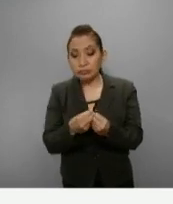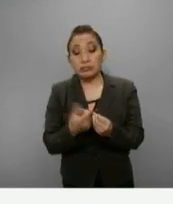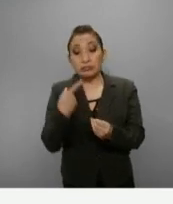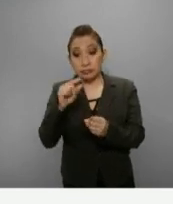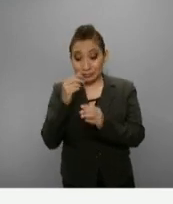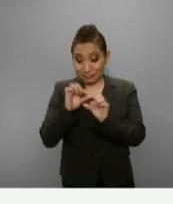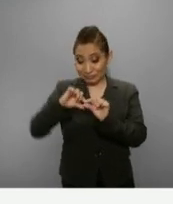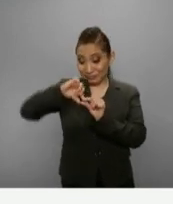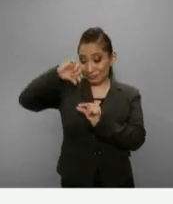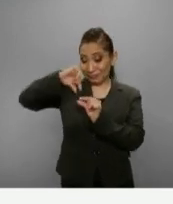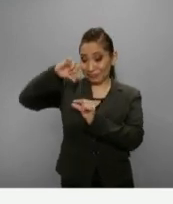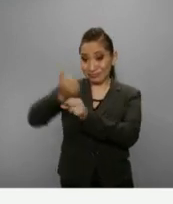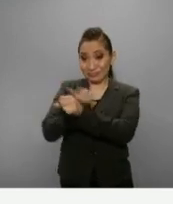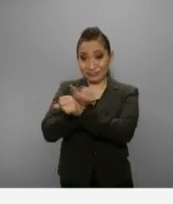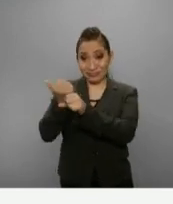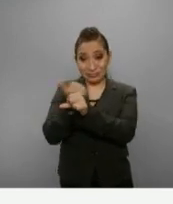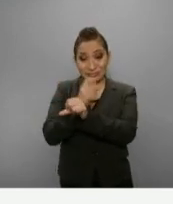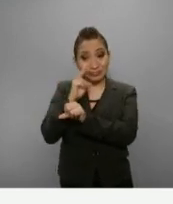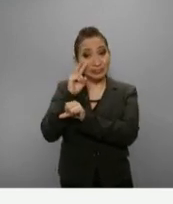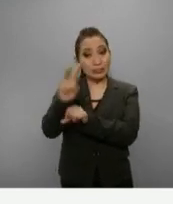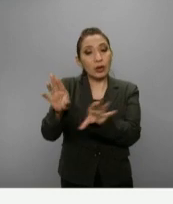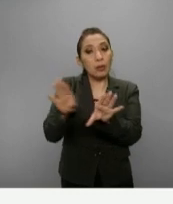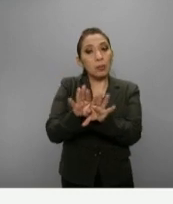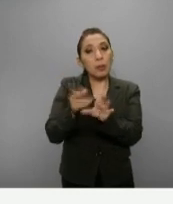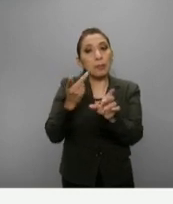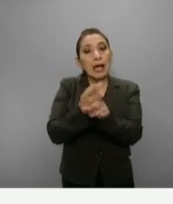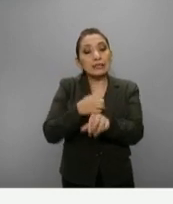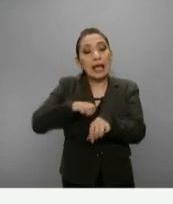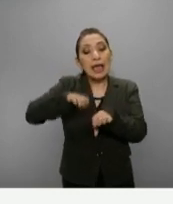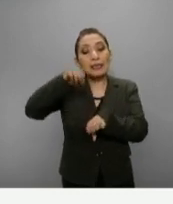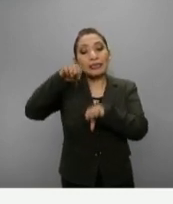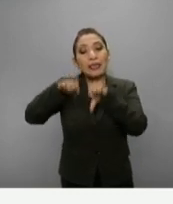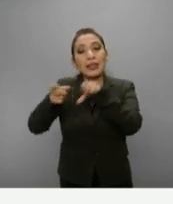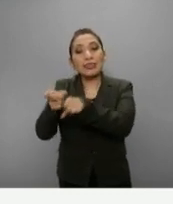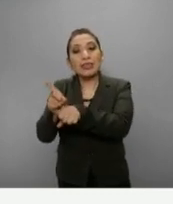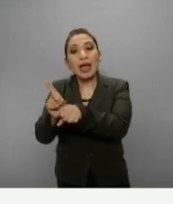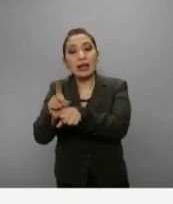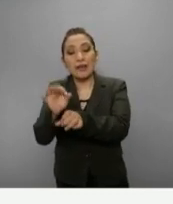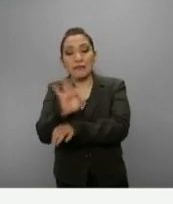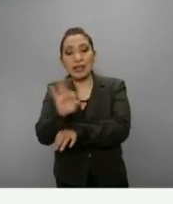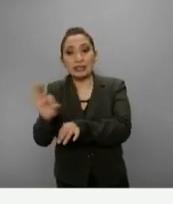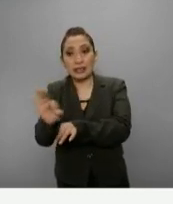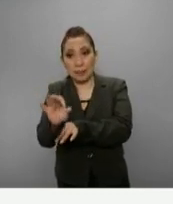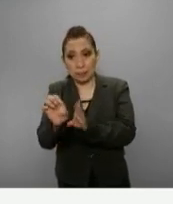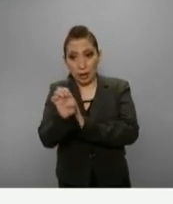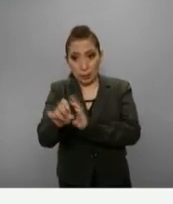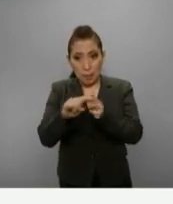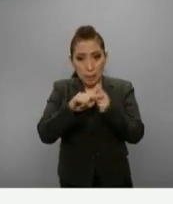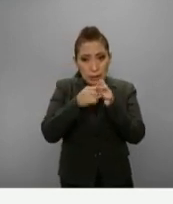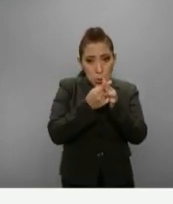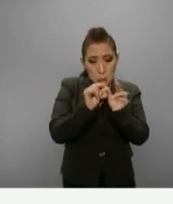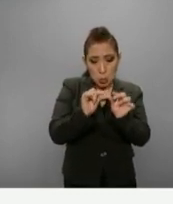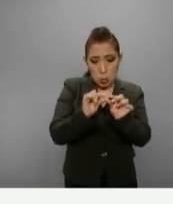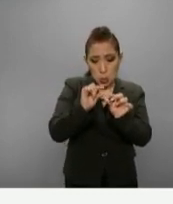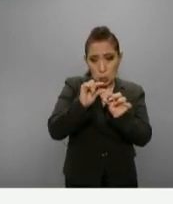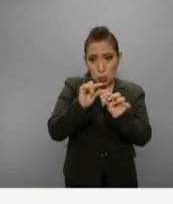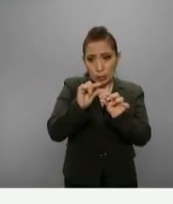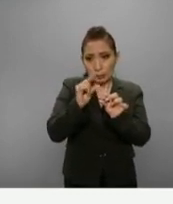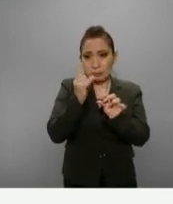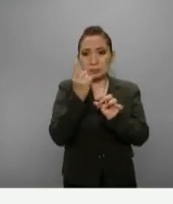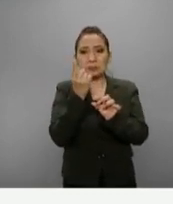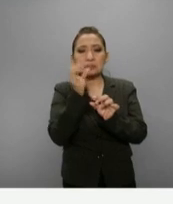hoy, pero en las barras inferiores vemos cómo sucede la carga de manera diaria, ¿no? Vemos cómo en un momento inició